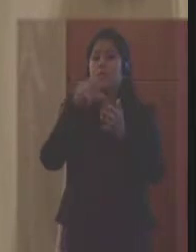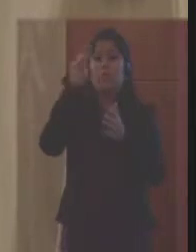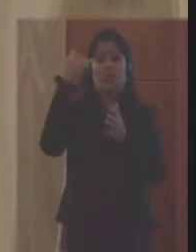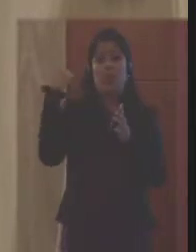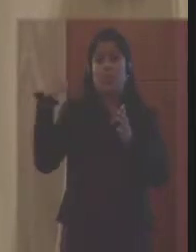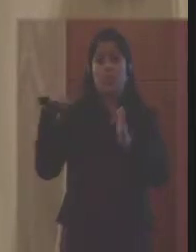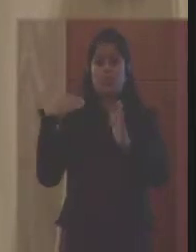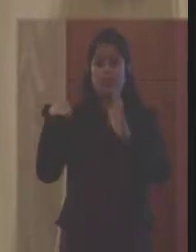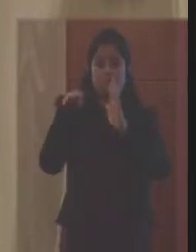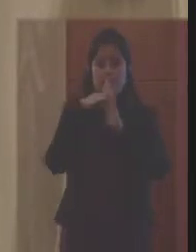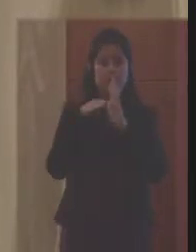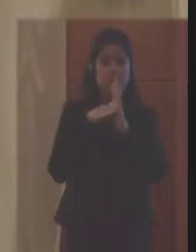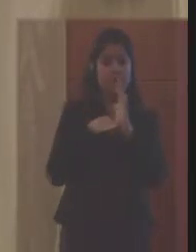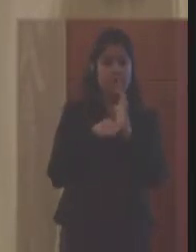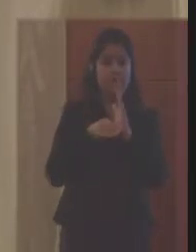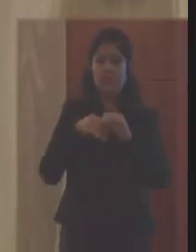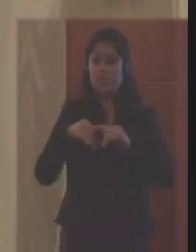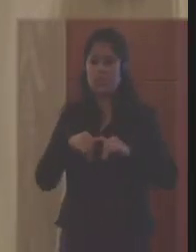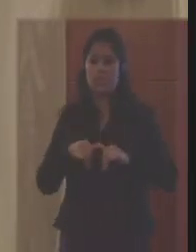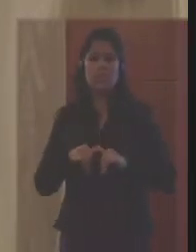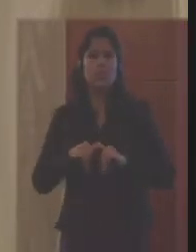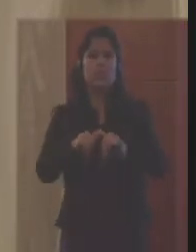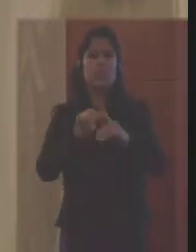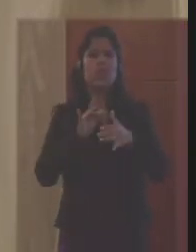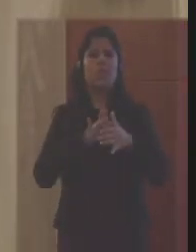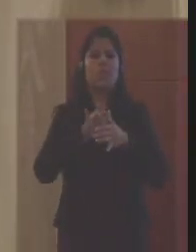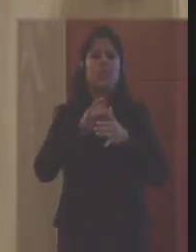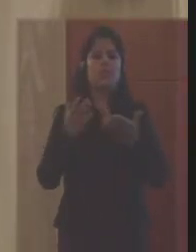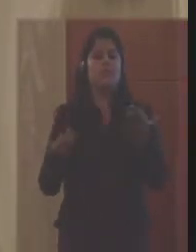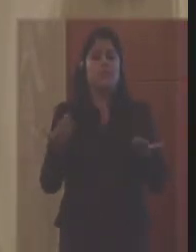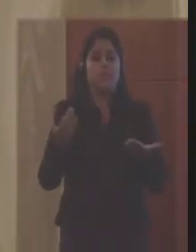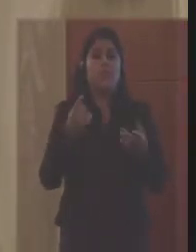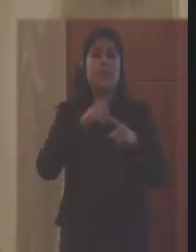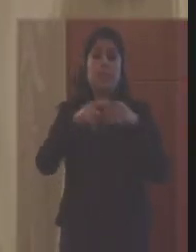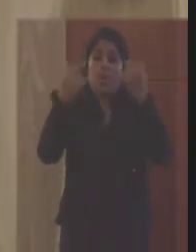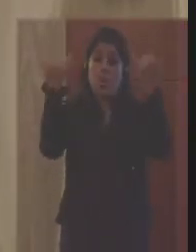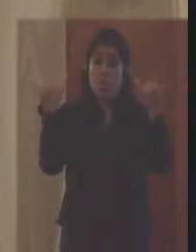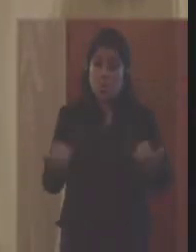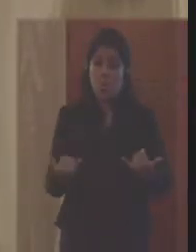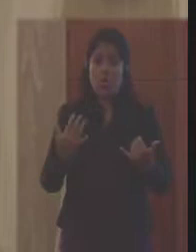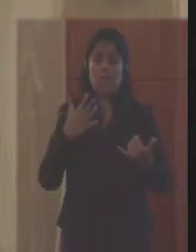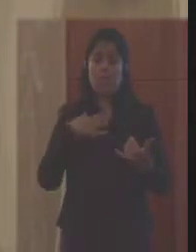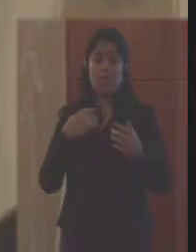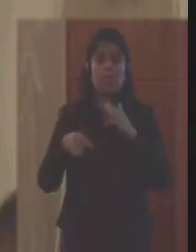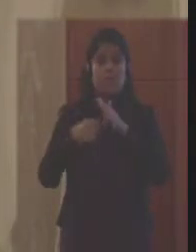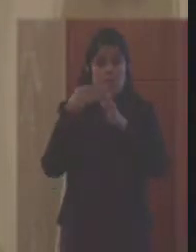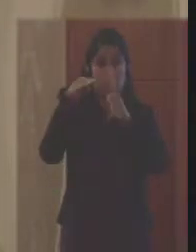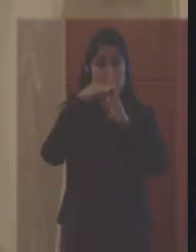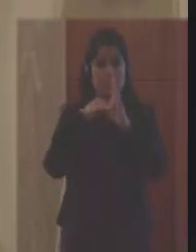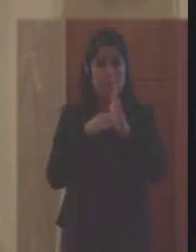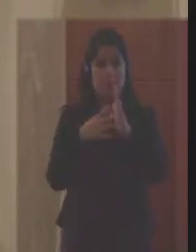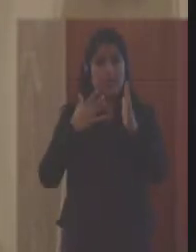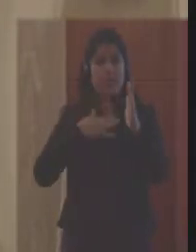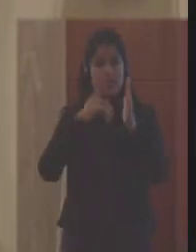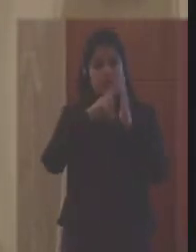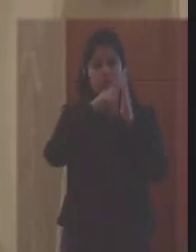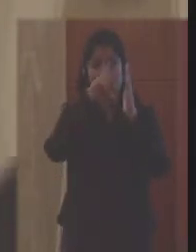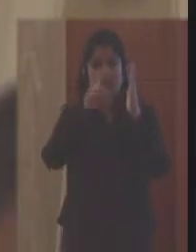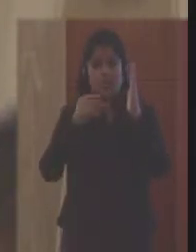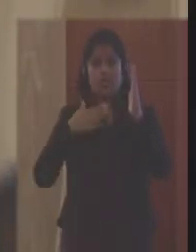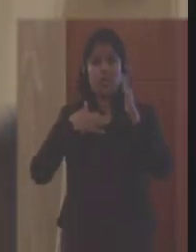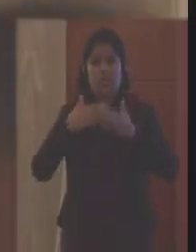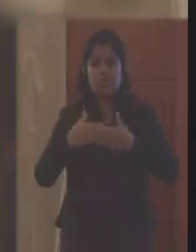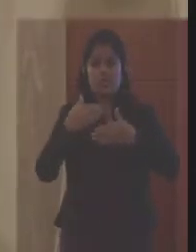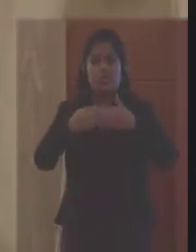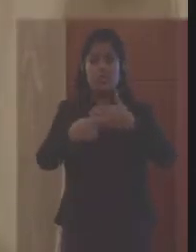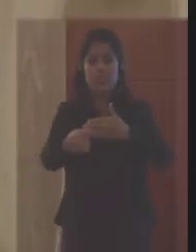normas para la construcción, se continúa generando el riesgo como tal. Hoy, bajo esa norma, lo que se hace es un esquema de reducción